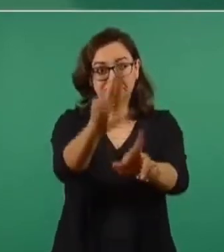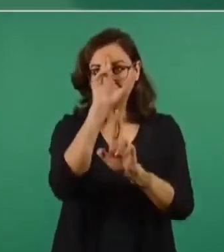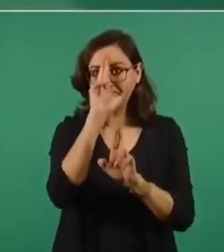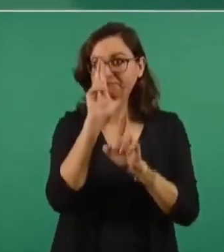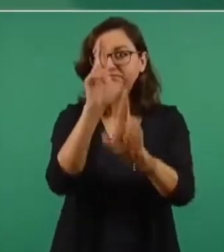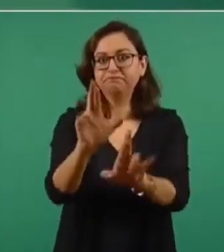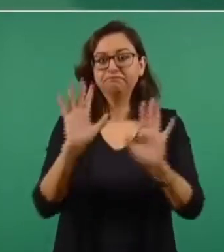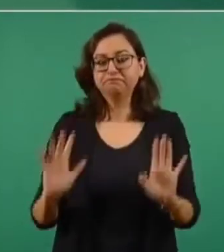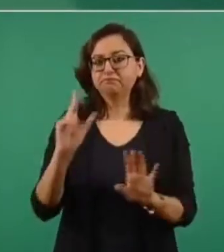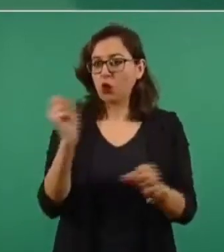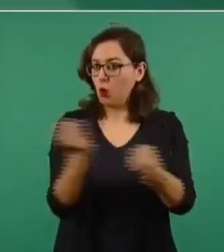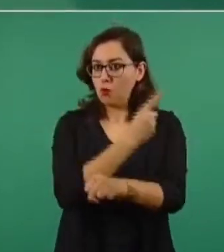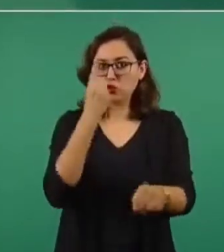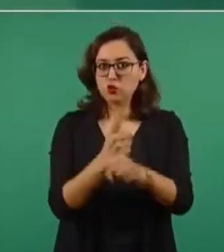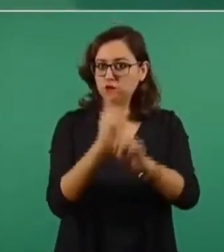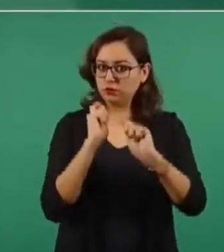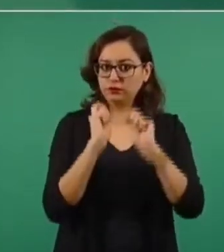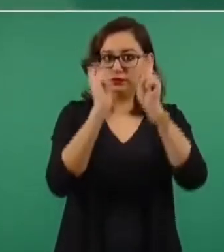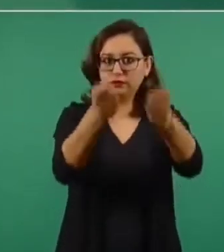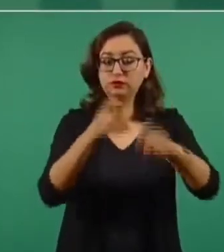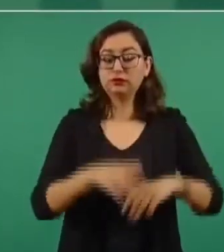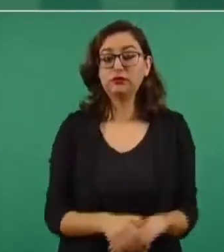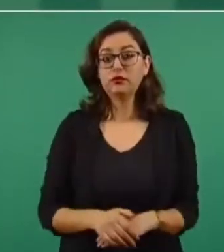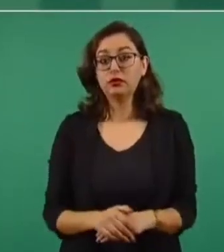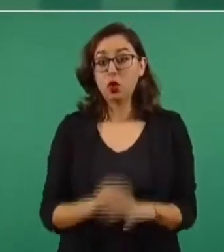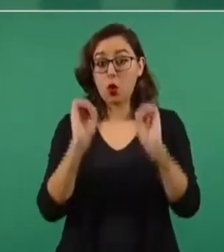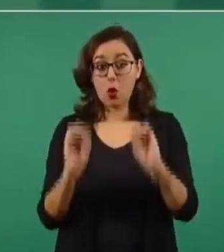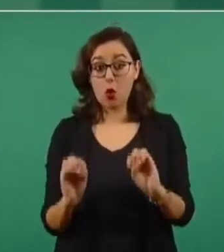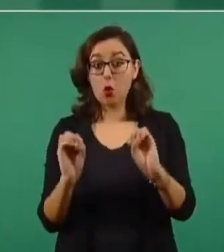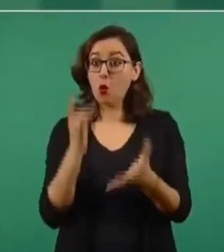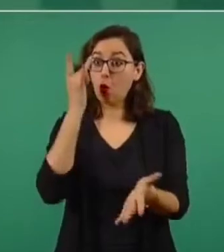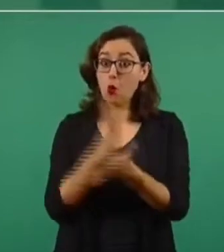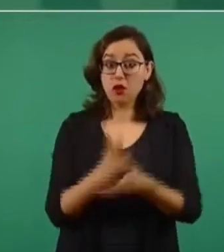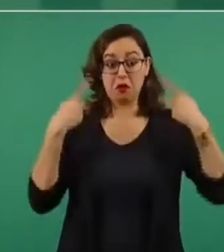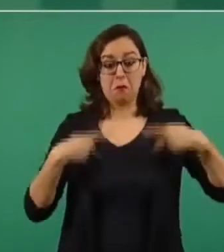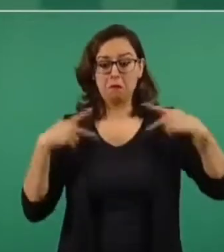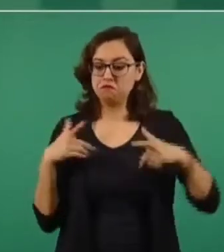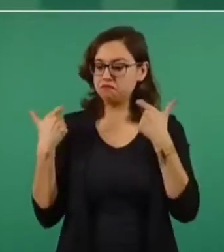¿O qué? ¿Queremos nada más una democracia para las élites?